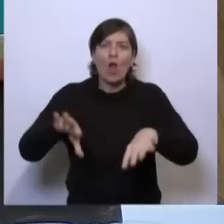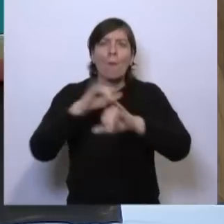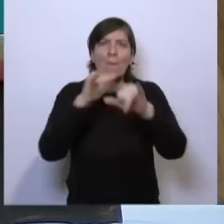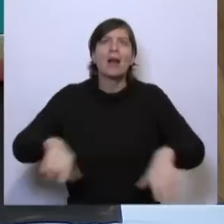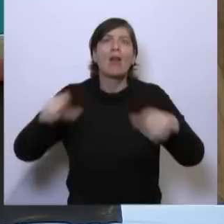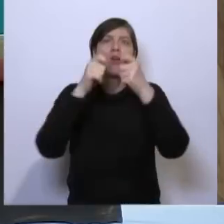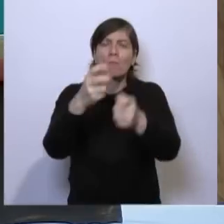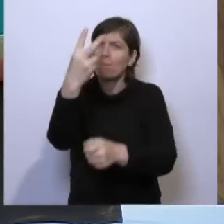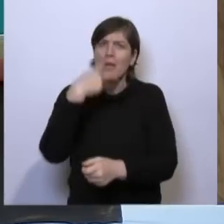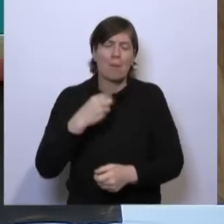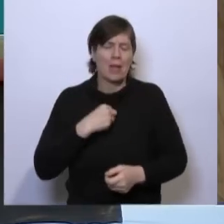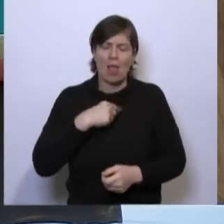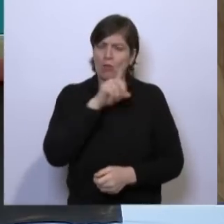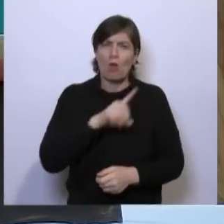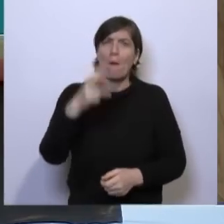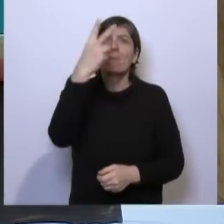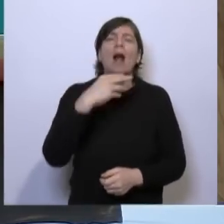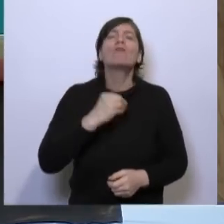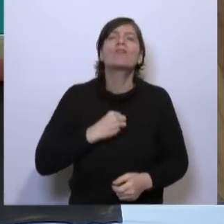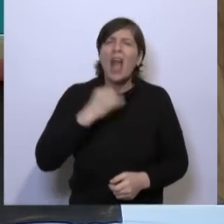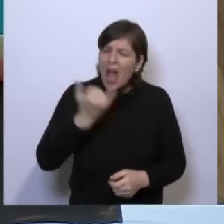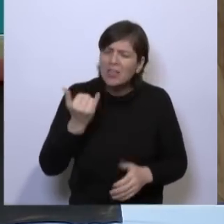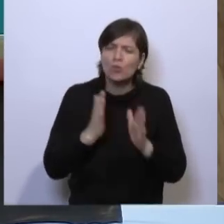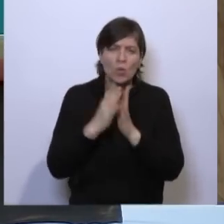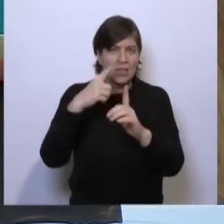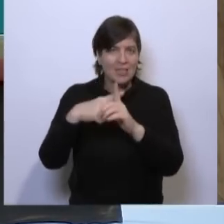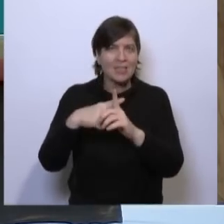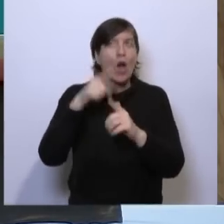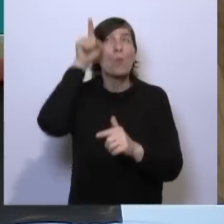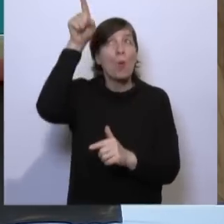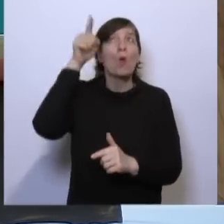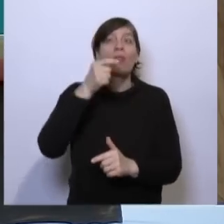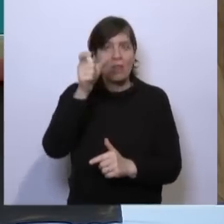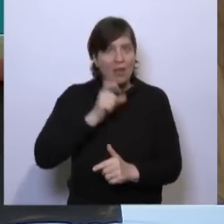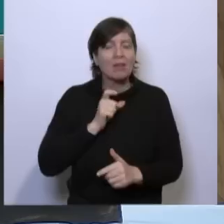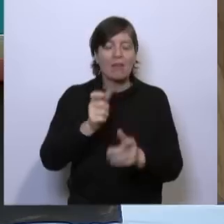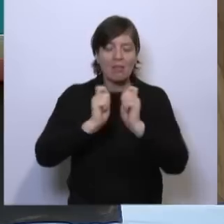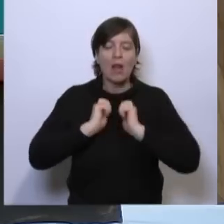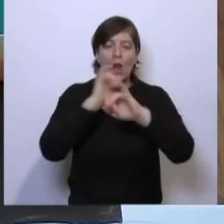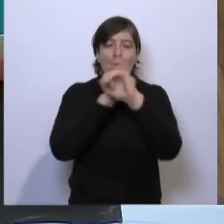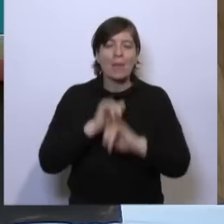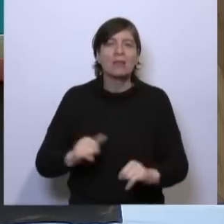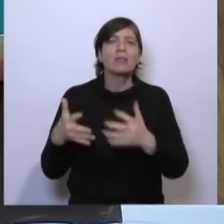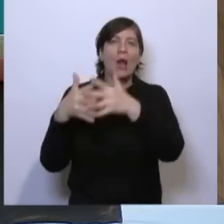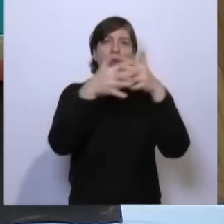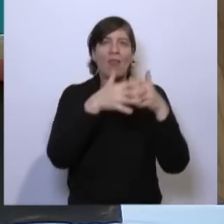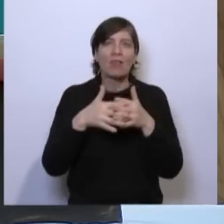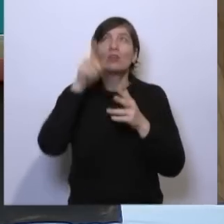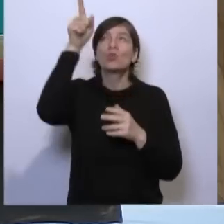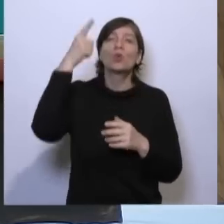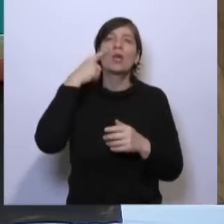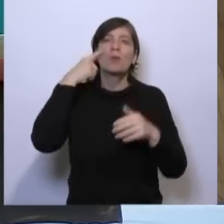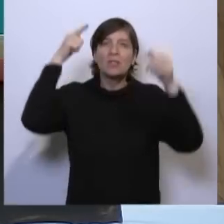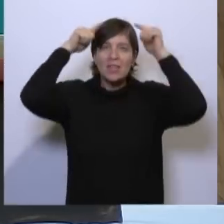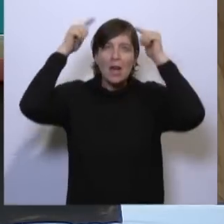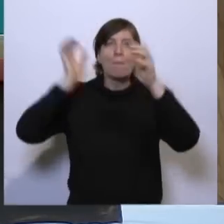no tengas en cuenta nuestros pecados, sino la fe de tu Iglesia, y conforme a tu palabra, concédele la paz y la unidad. Tú, que